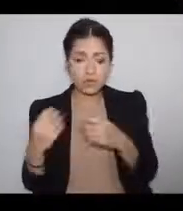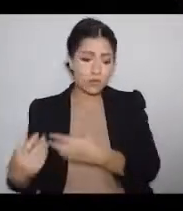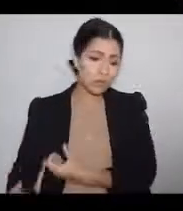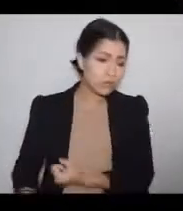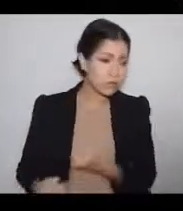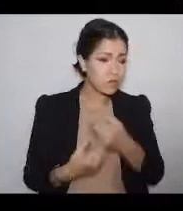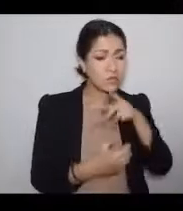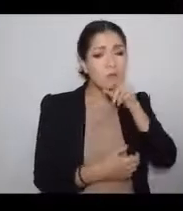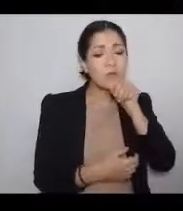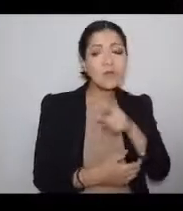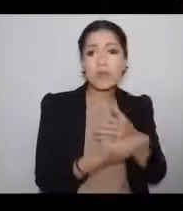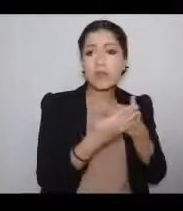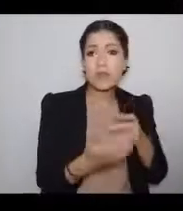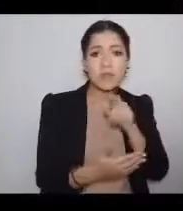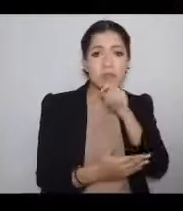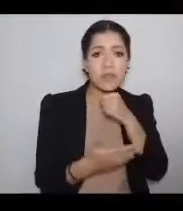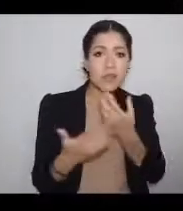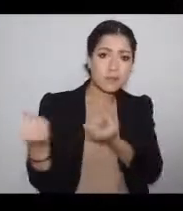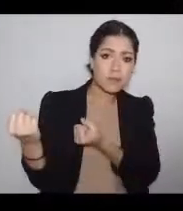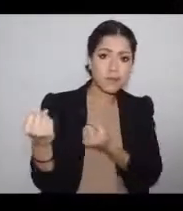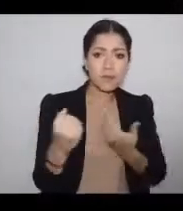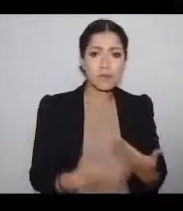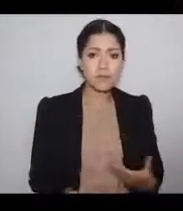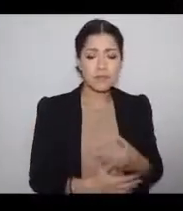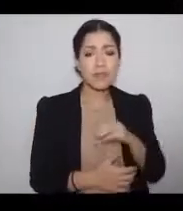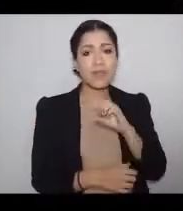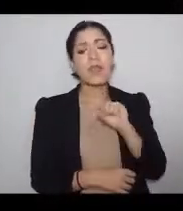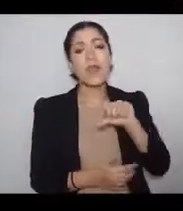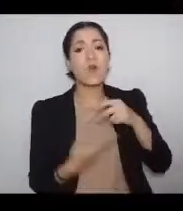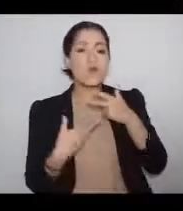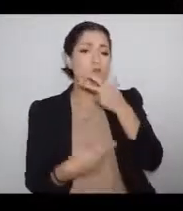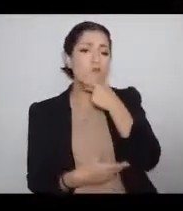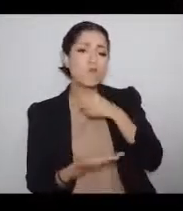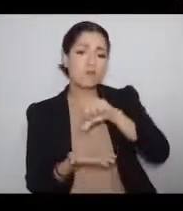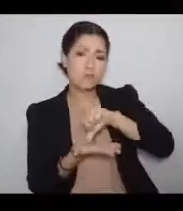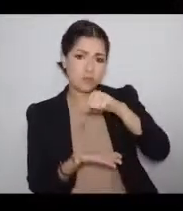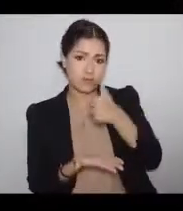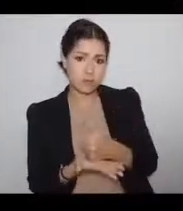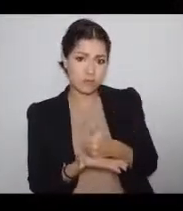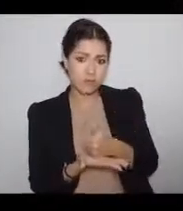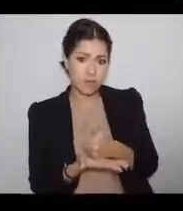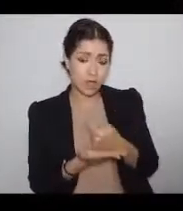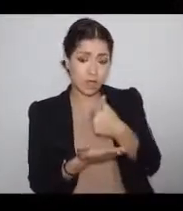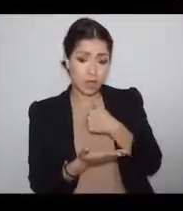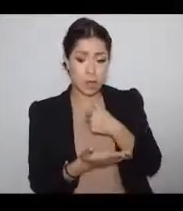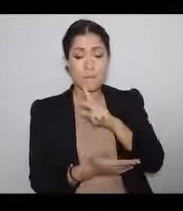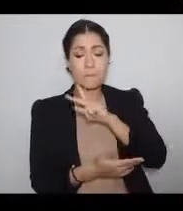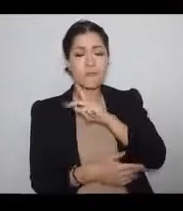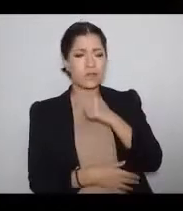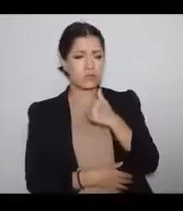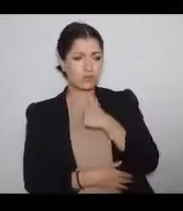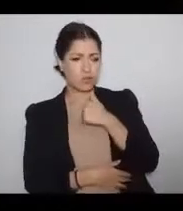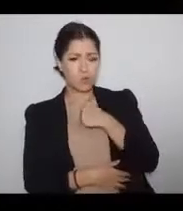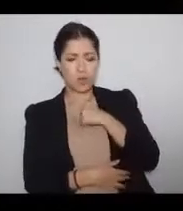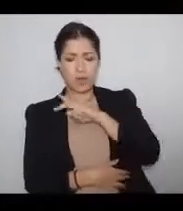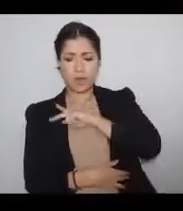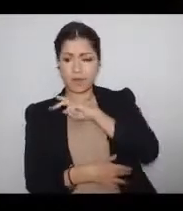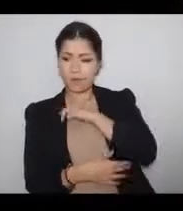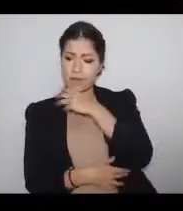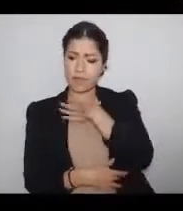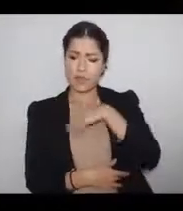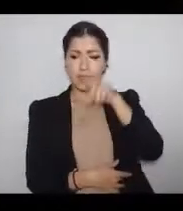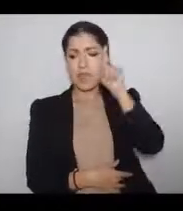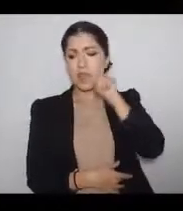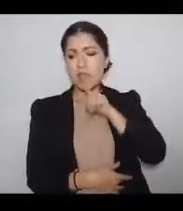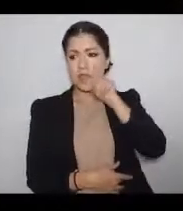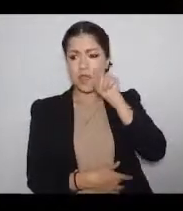Exiliarse con un enano es un lujo. Yo enterré a mi hija antes de venir aquí.